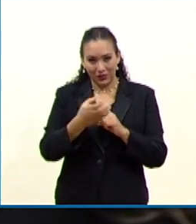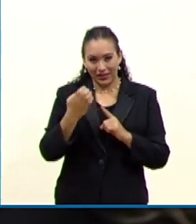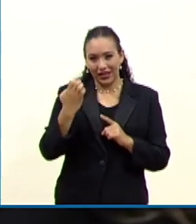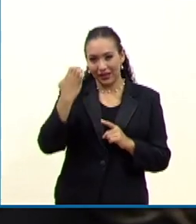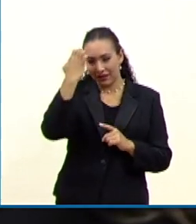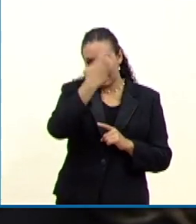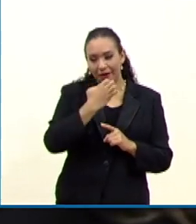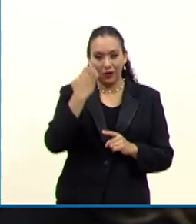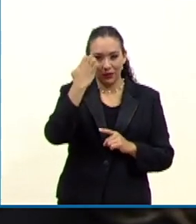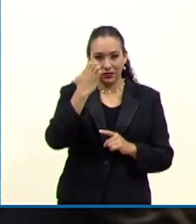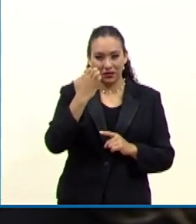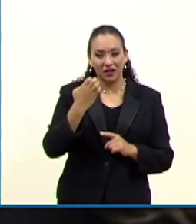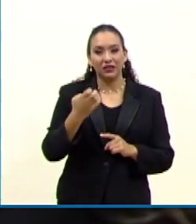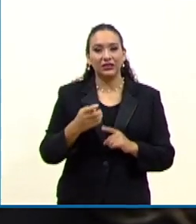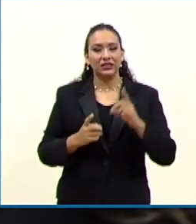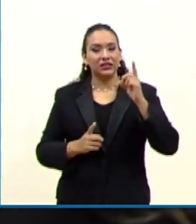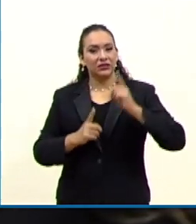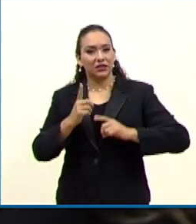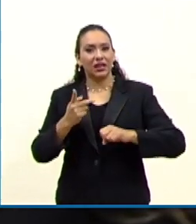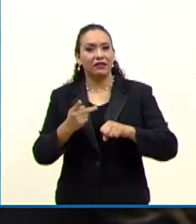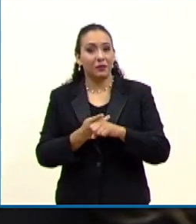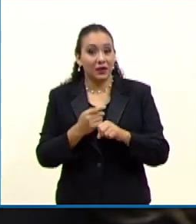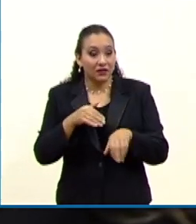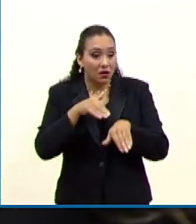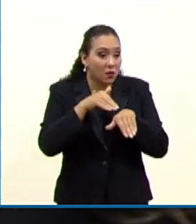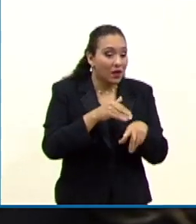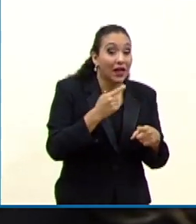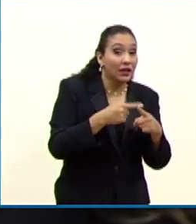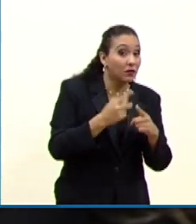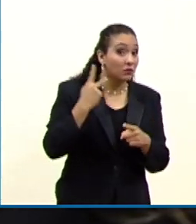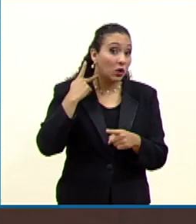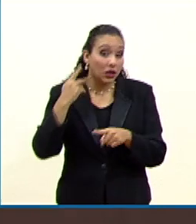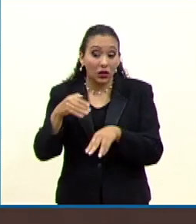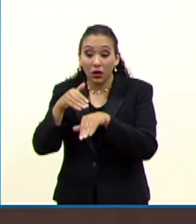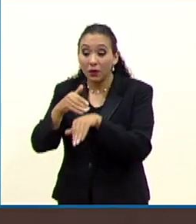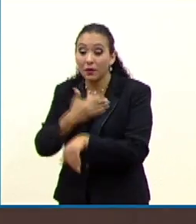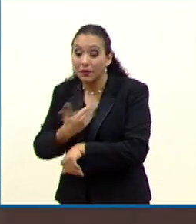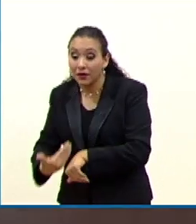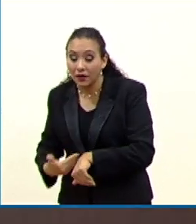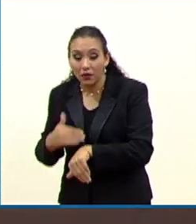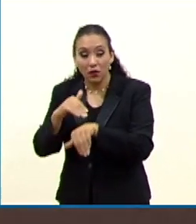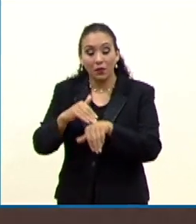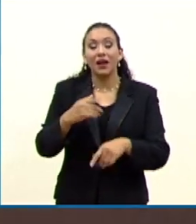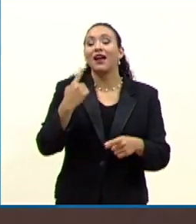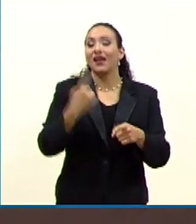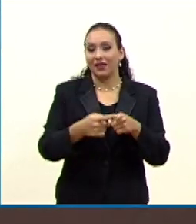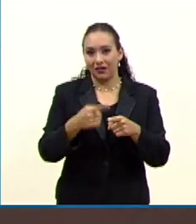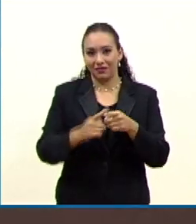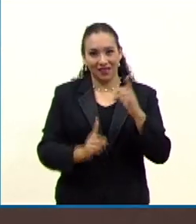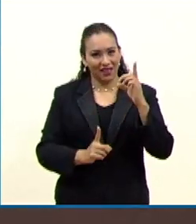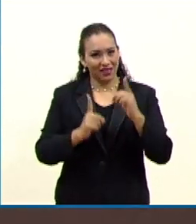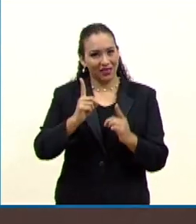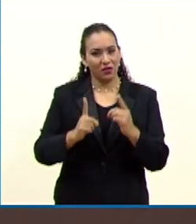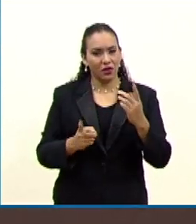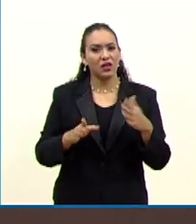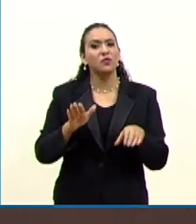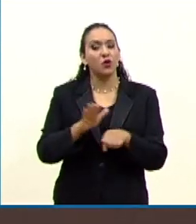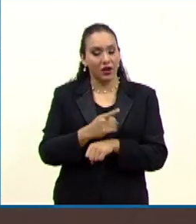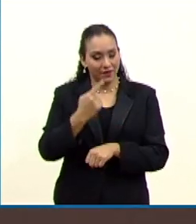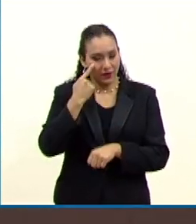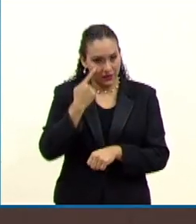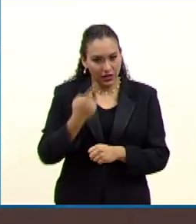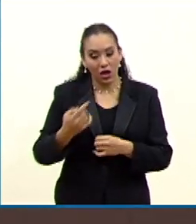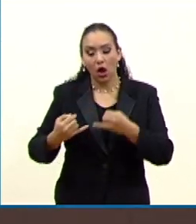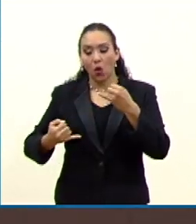fundadas respecto de su imparcialidad e idoneidad para cumplir con la complicada tarea de garantizar que los aspirantes seleccionados